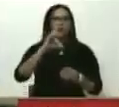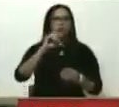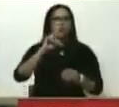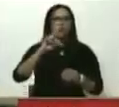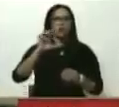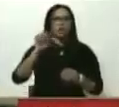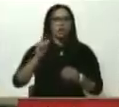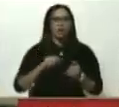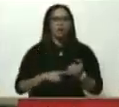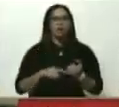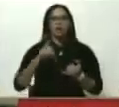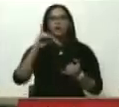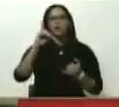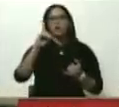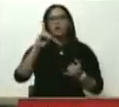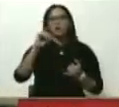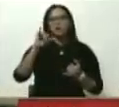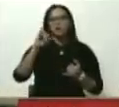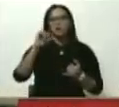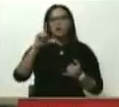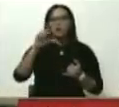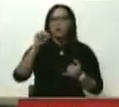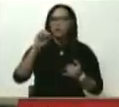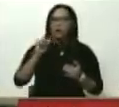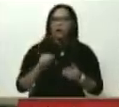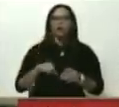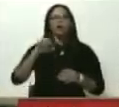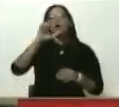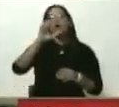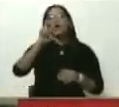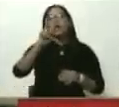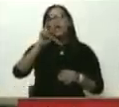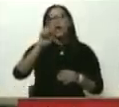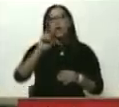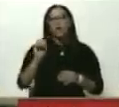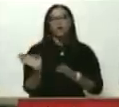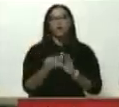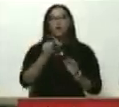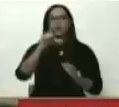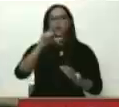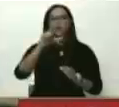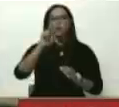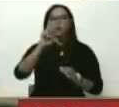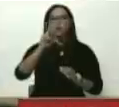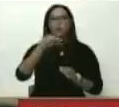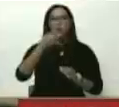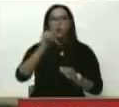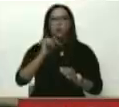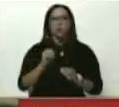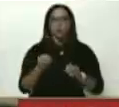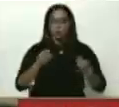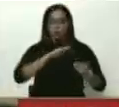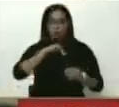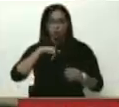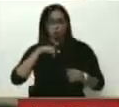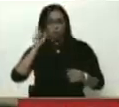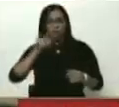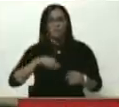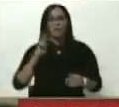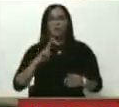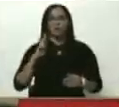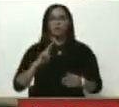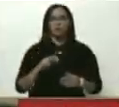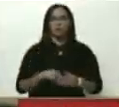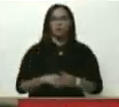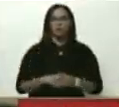Dilma, con Evo, con Lugo. Bueno, con nosotros la han usado. Ey, con